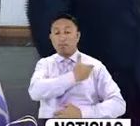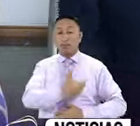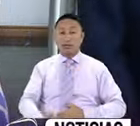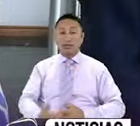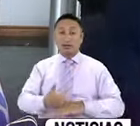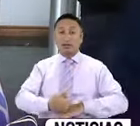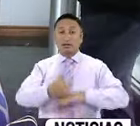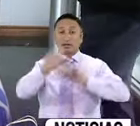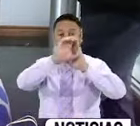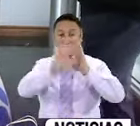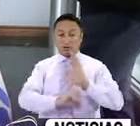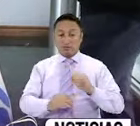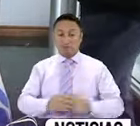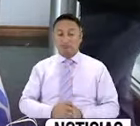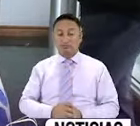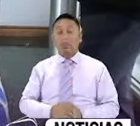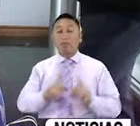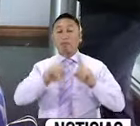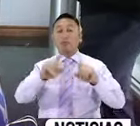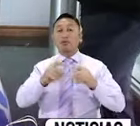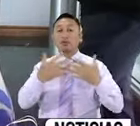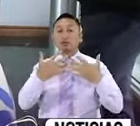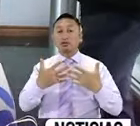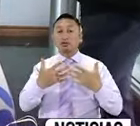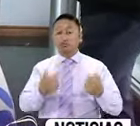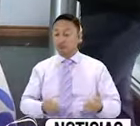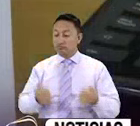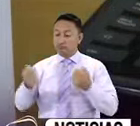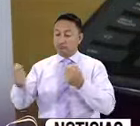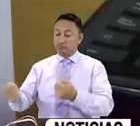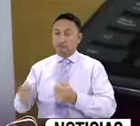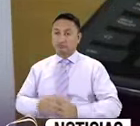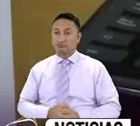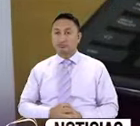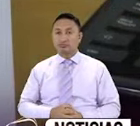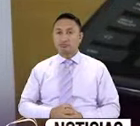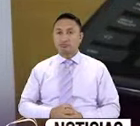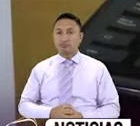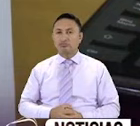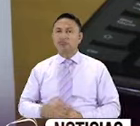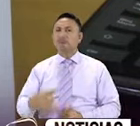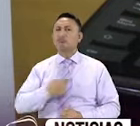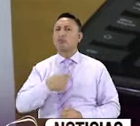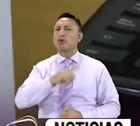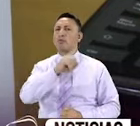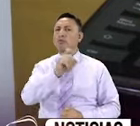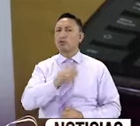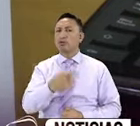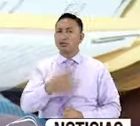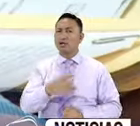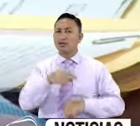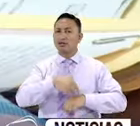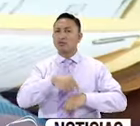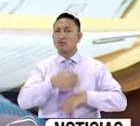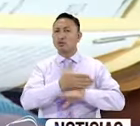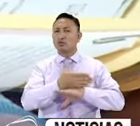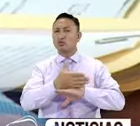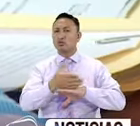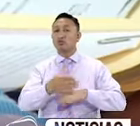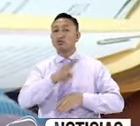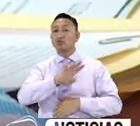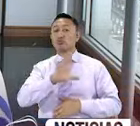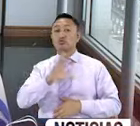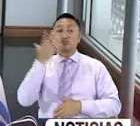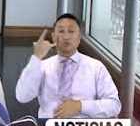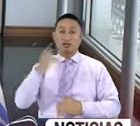Constitucional con las preguntas que ha planteado el Ejecutivo. Sobre el referéndum ya está corriendo el plazo, que son 45 días. Con